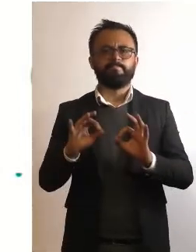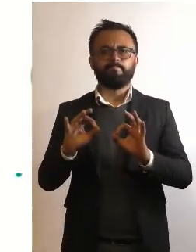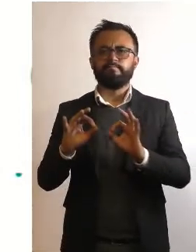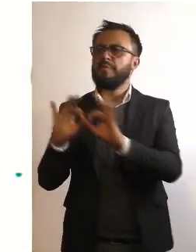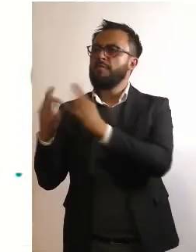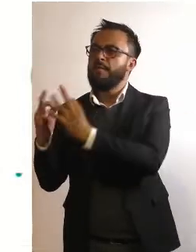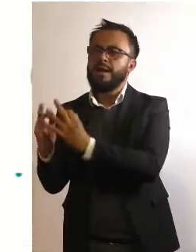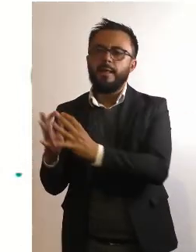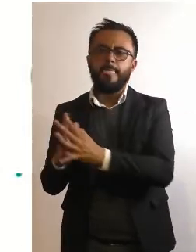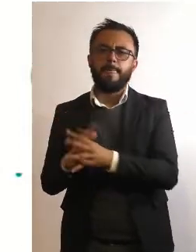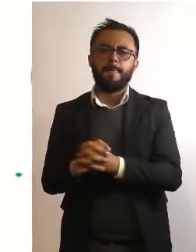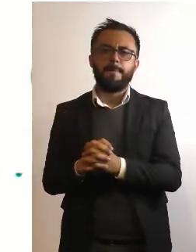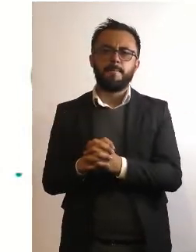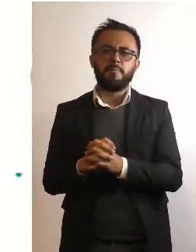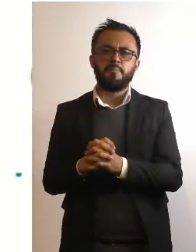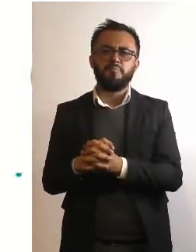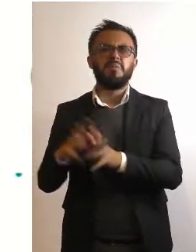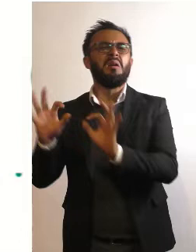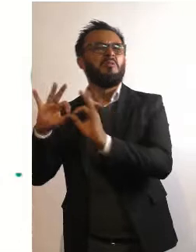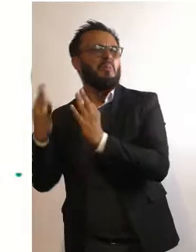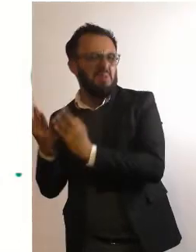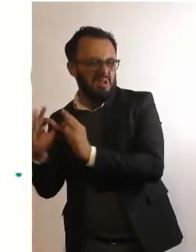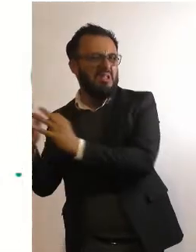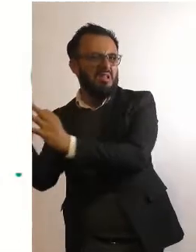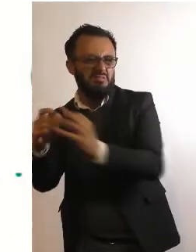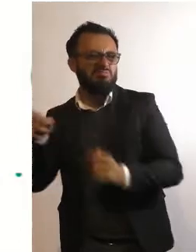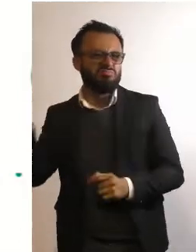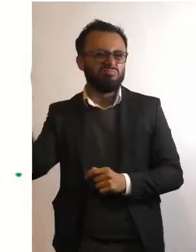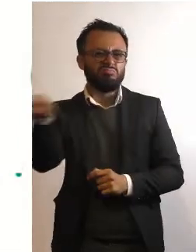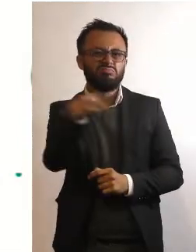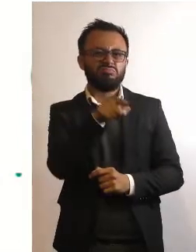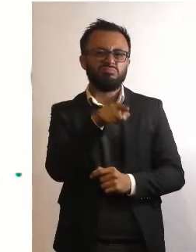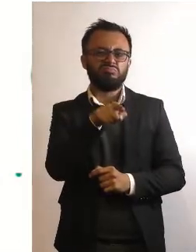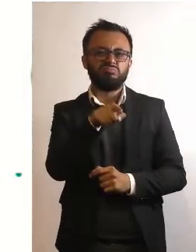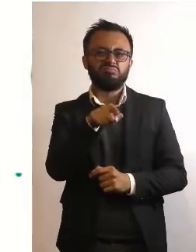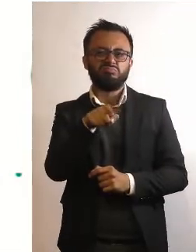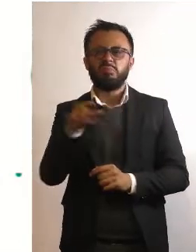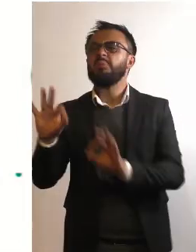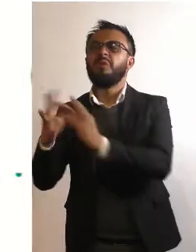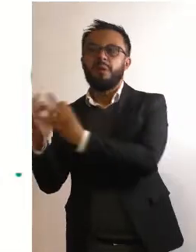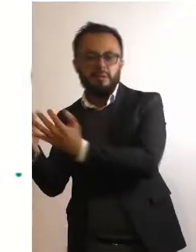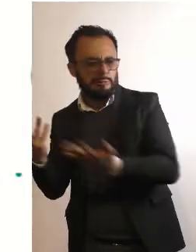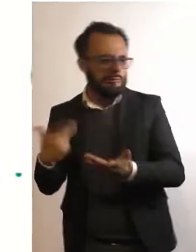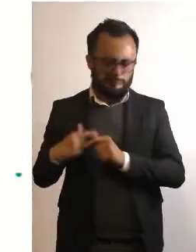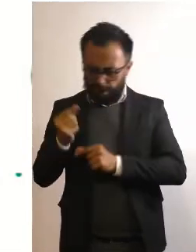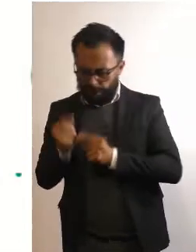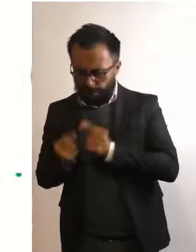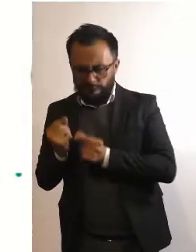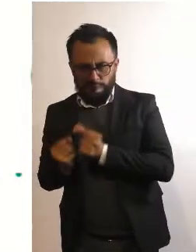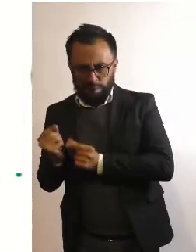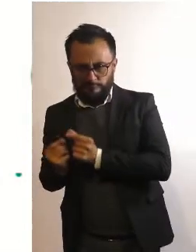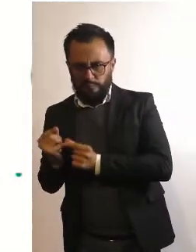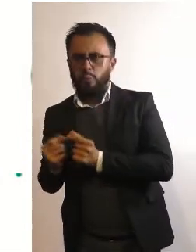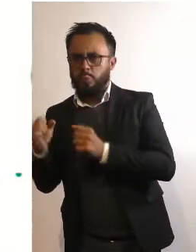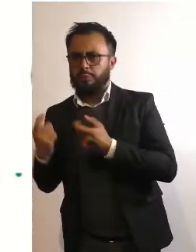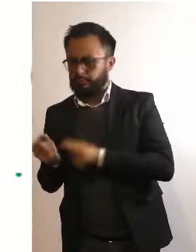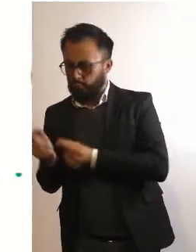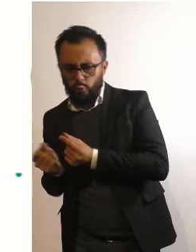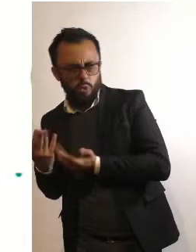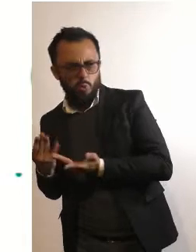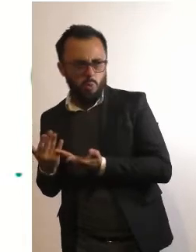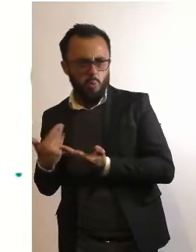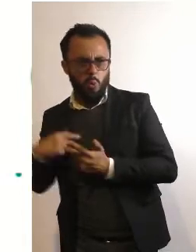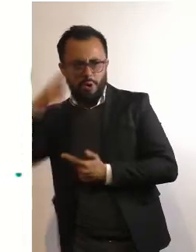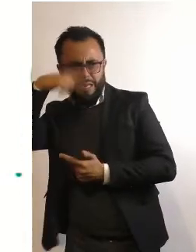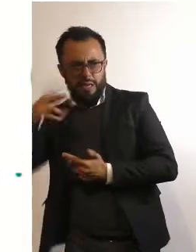realizar sus inversiones con relación o manejar la economía para poder llevar a cabo las matrículas de